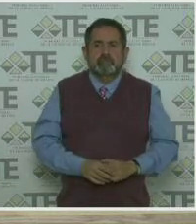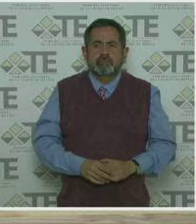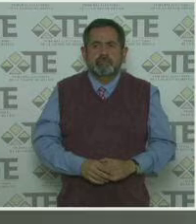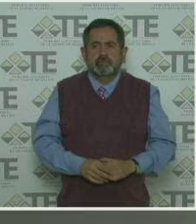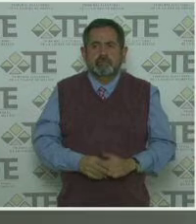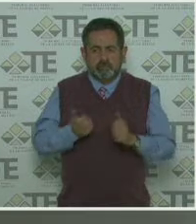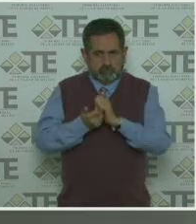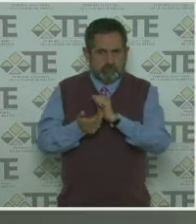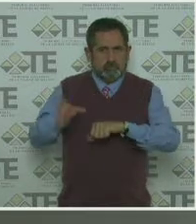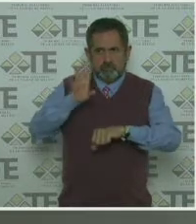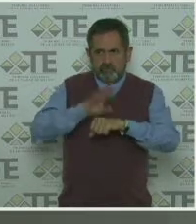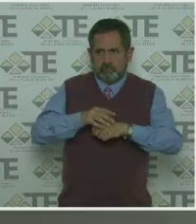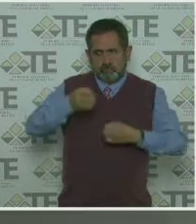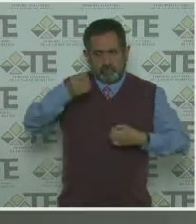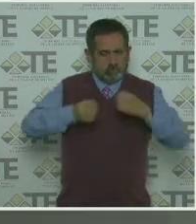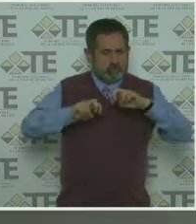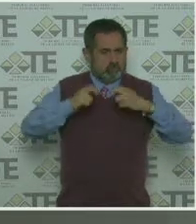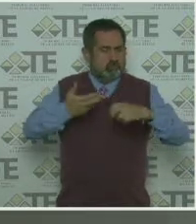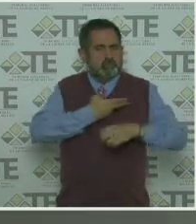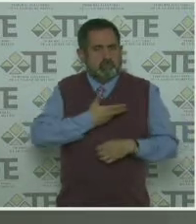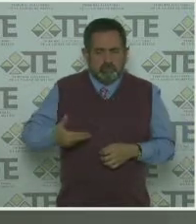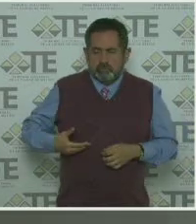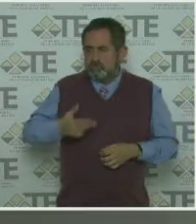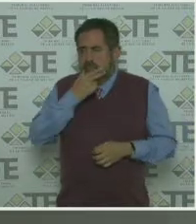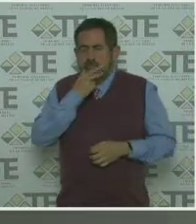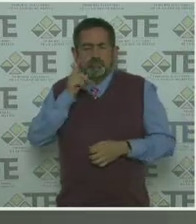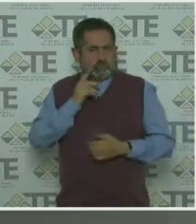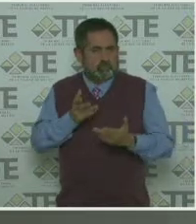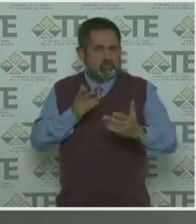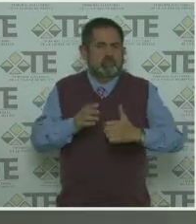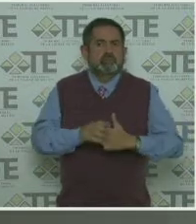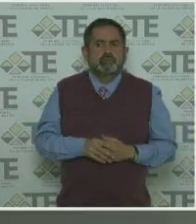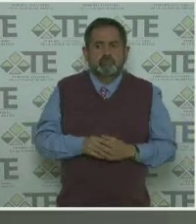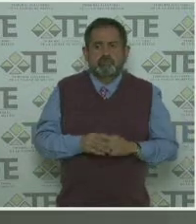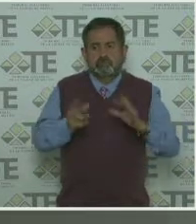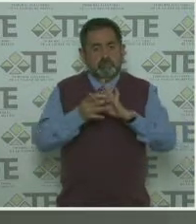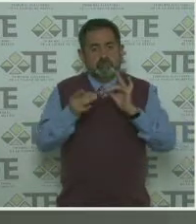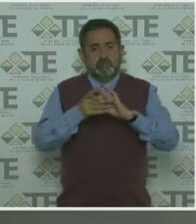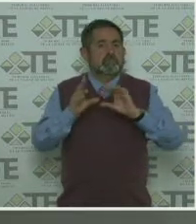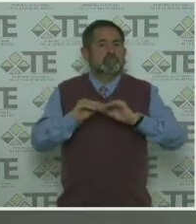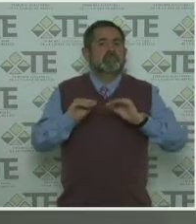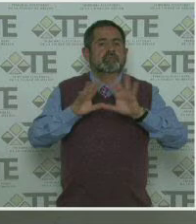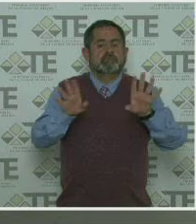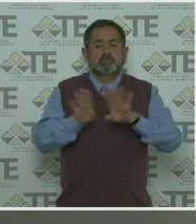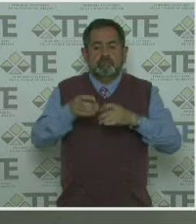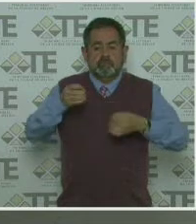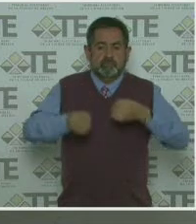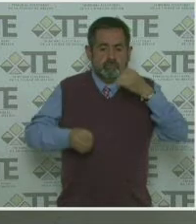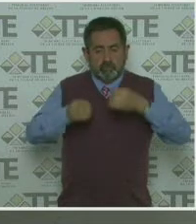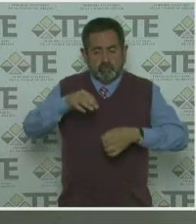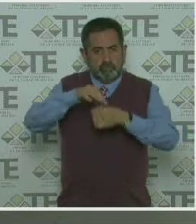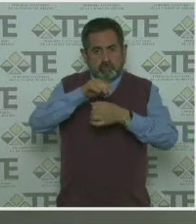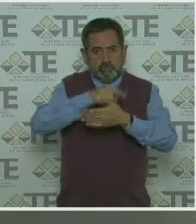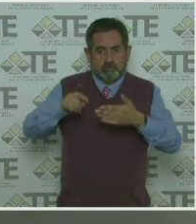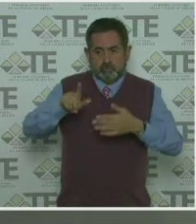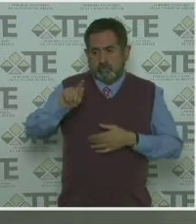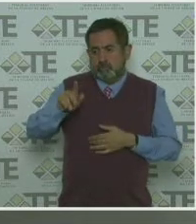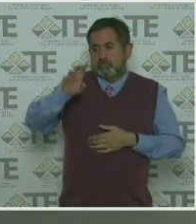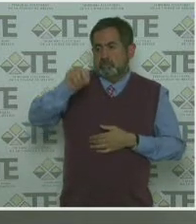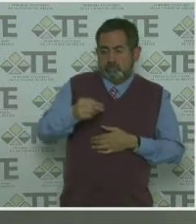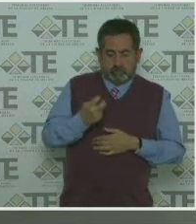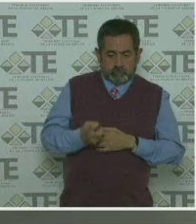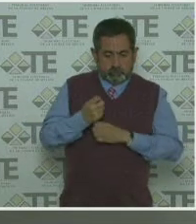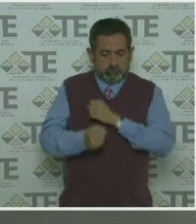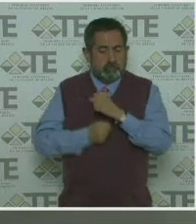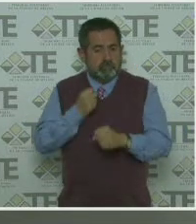su autorización, magistrado presidente, magistradas, magistrados, doy cuenta con el proyecto de resolución del juicio electoral 79 del año